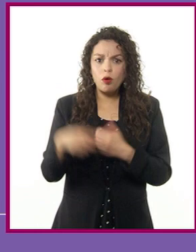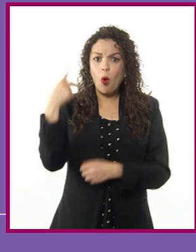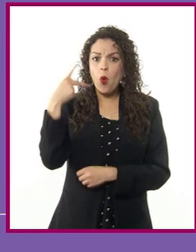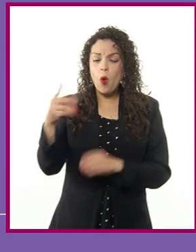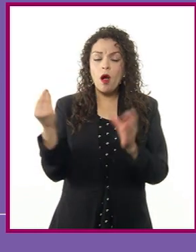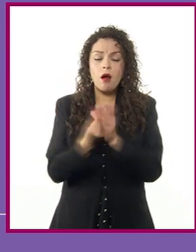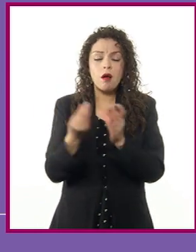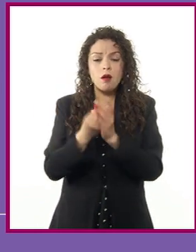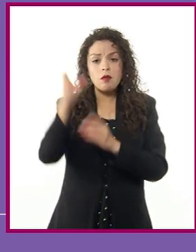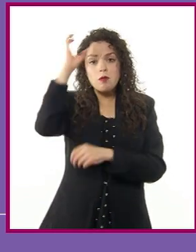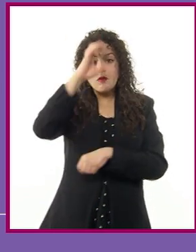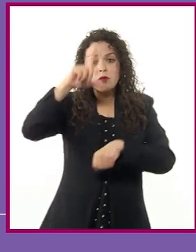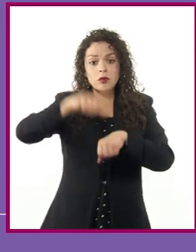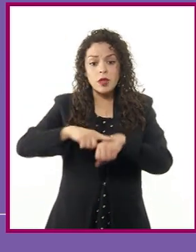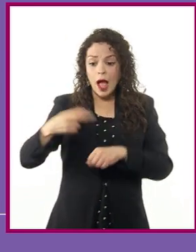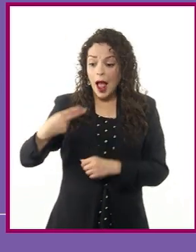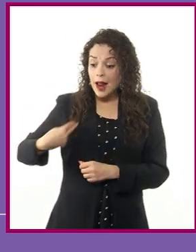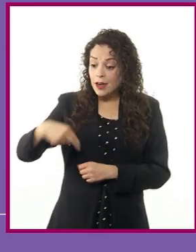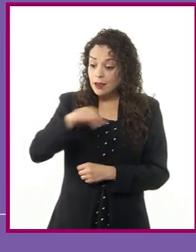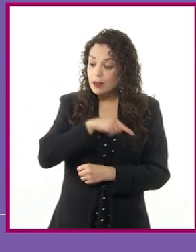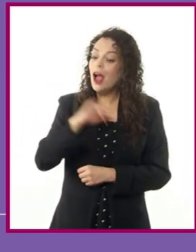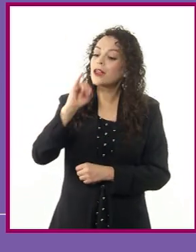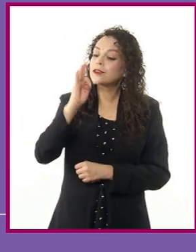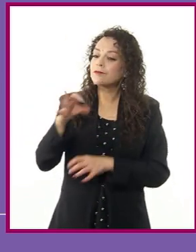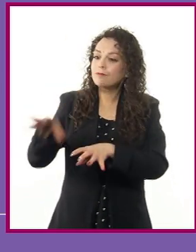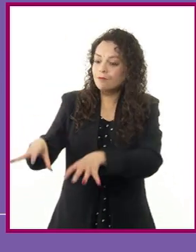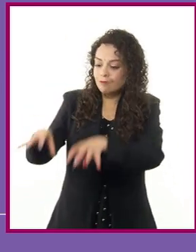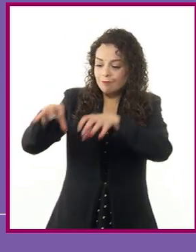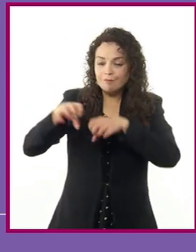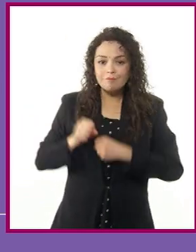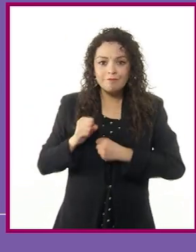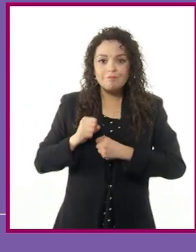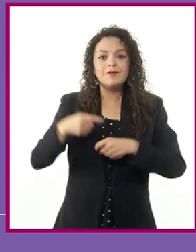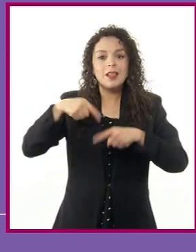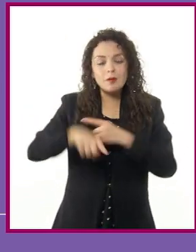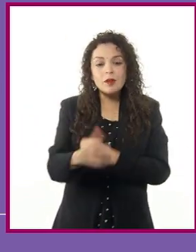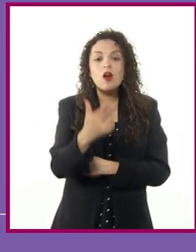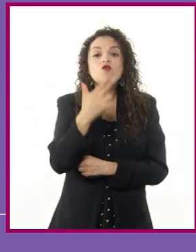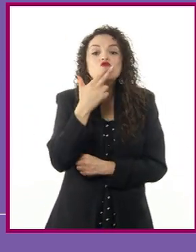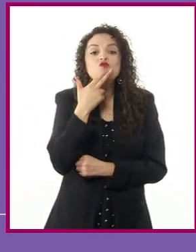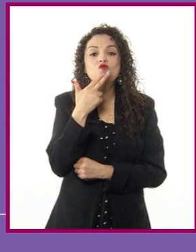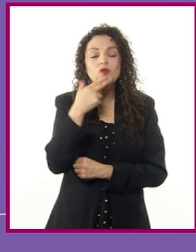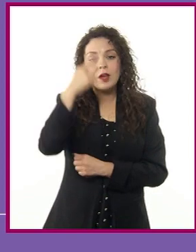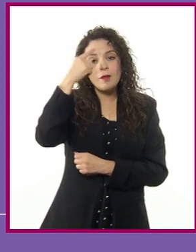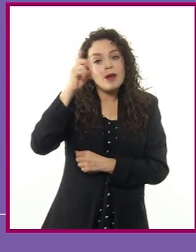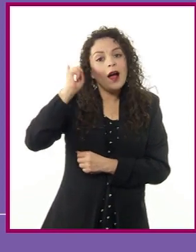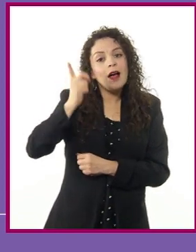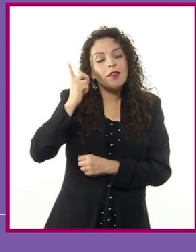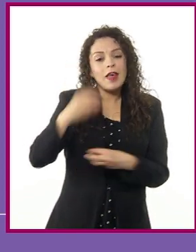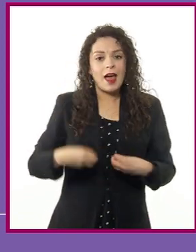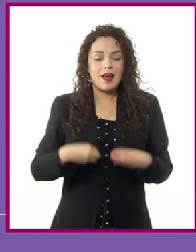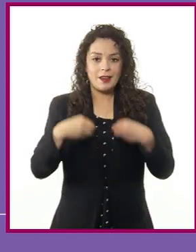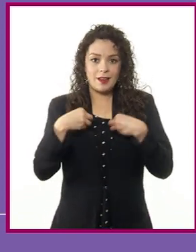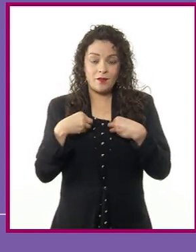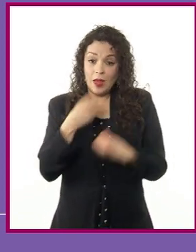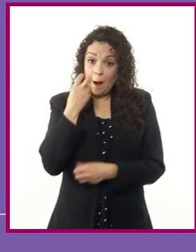que nosotros vamos adaptando y haciendo nuestros. Por ello, México se